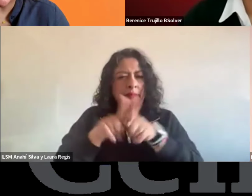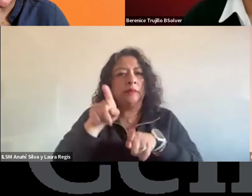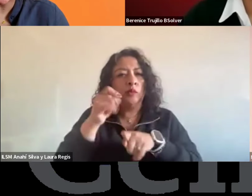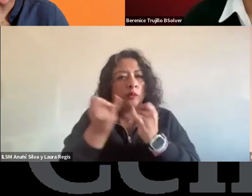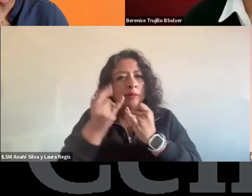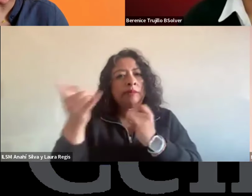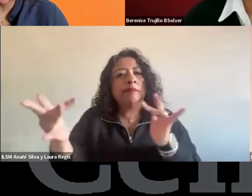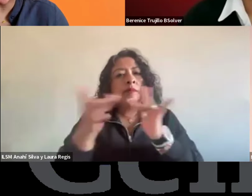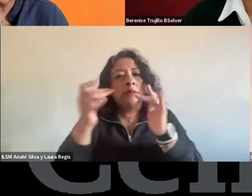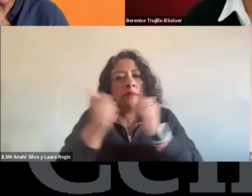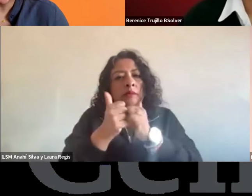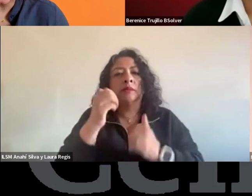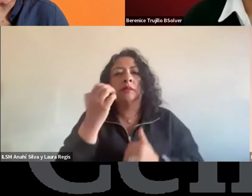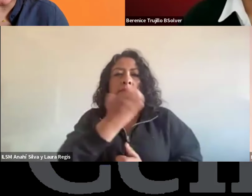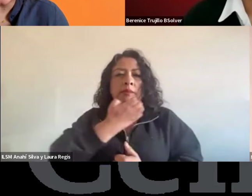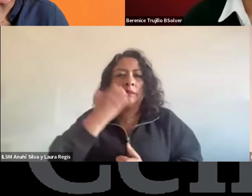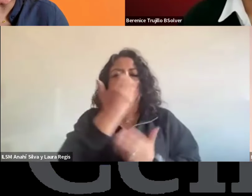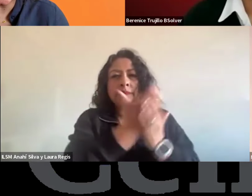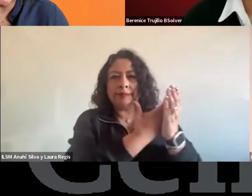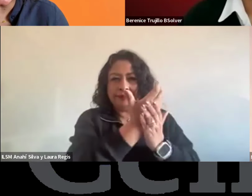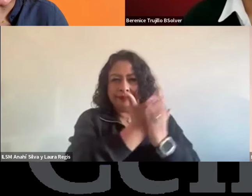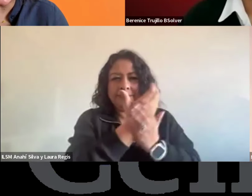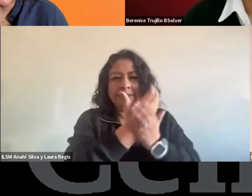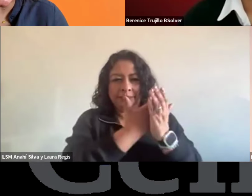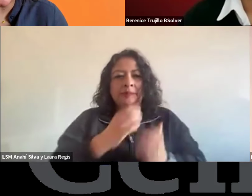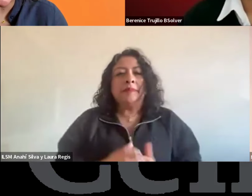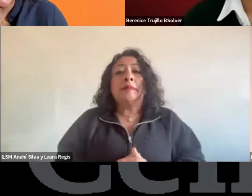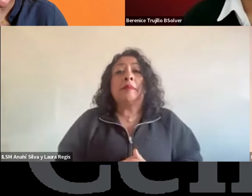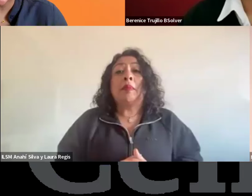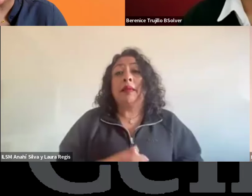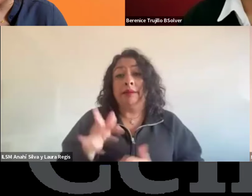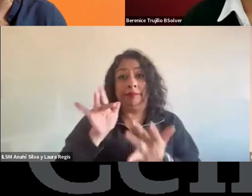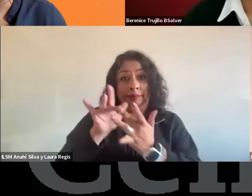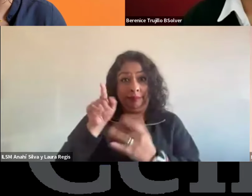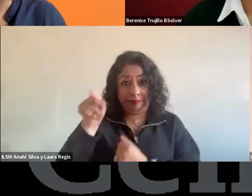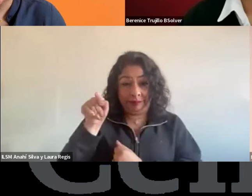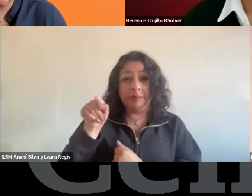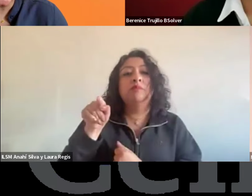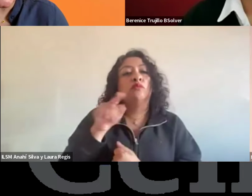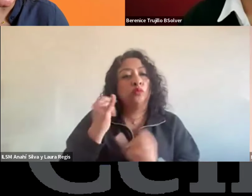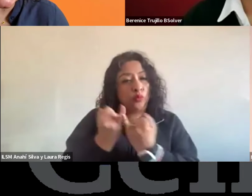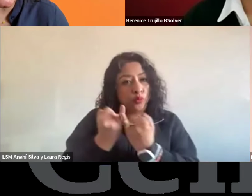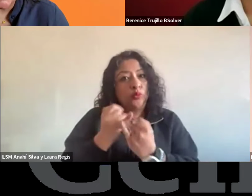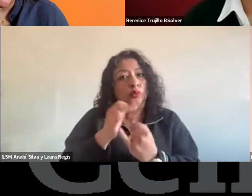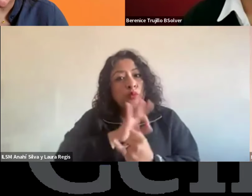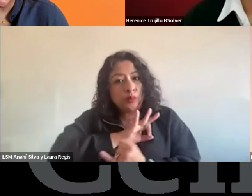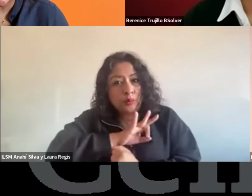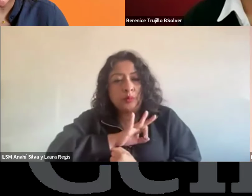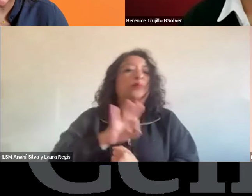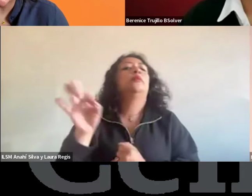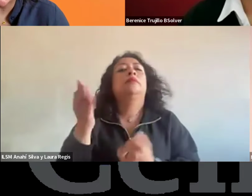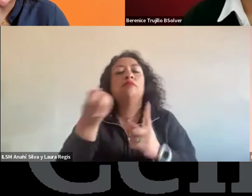es nuestro enlace con el Colegio de Contadores. Así que es a través de ella que también hemos podido hacer